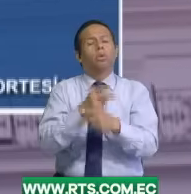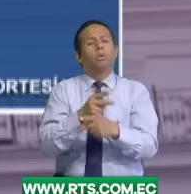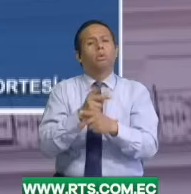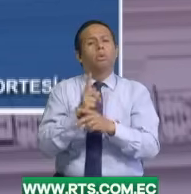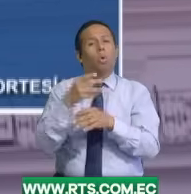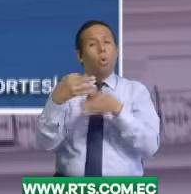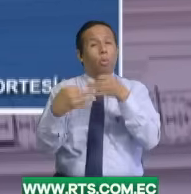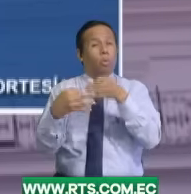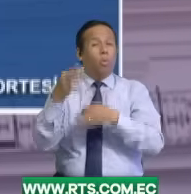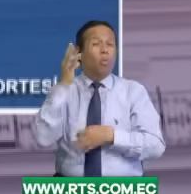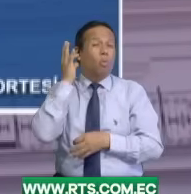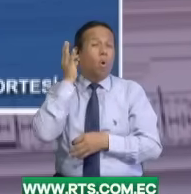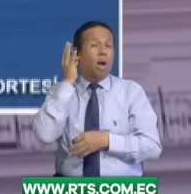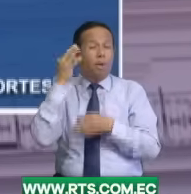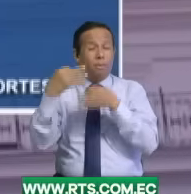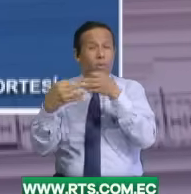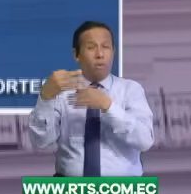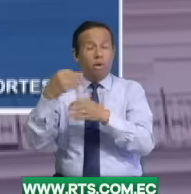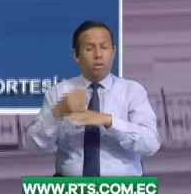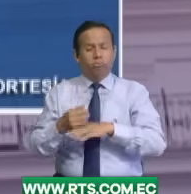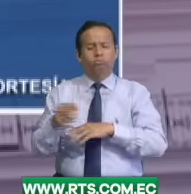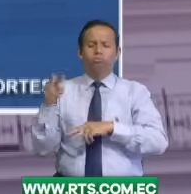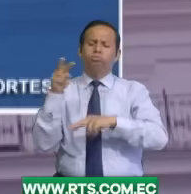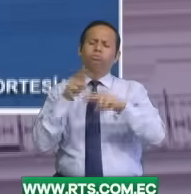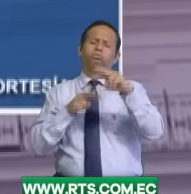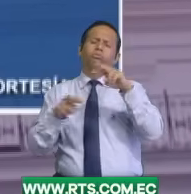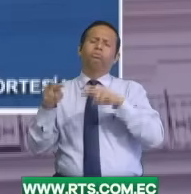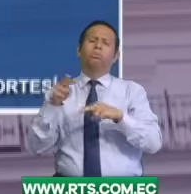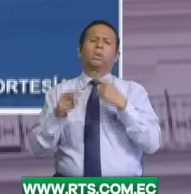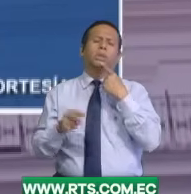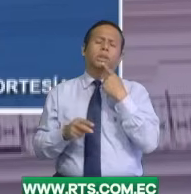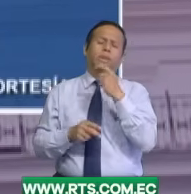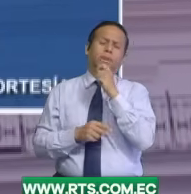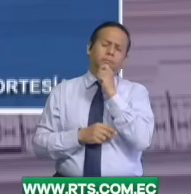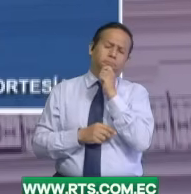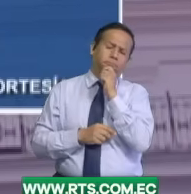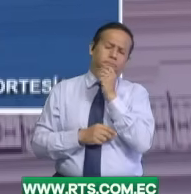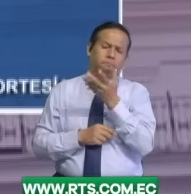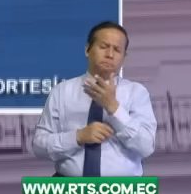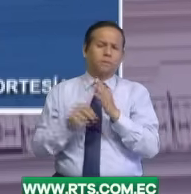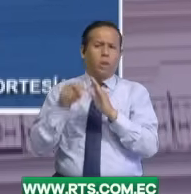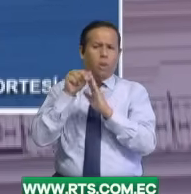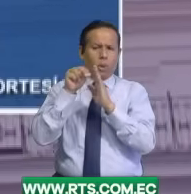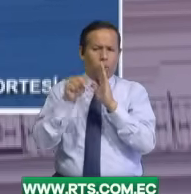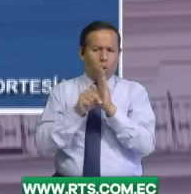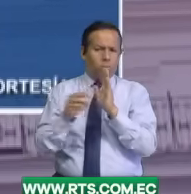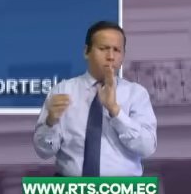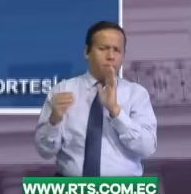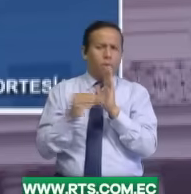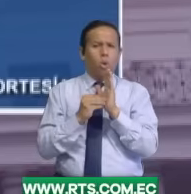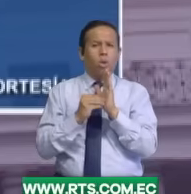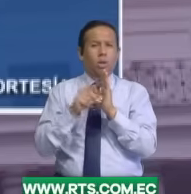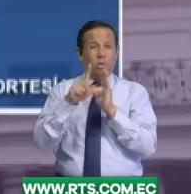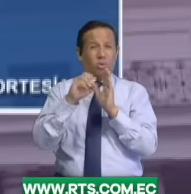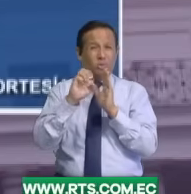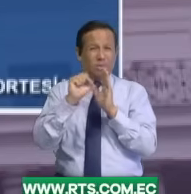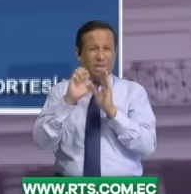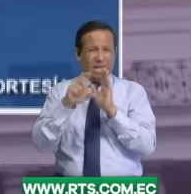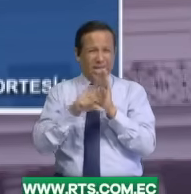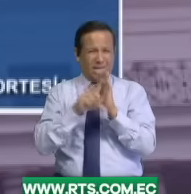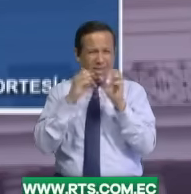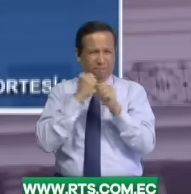unidad judicial pertinente estableció que al existir norma previa en la LOSEP,